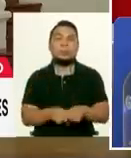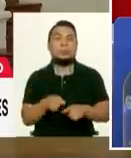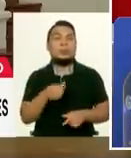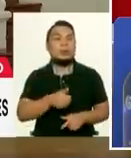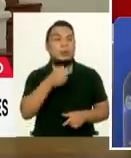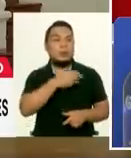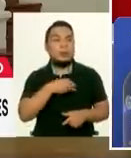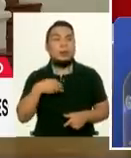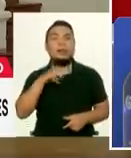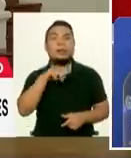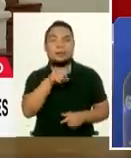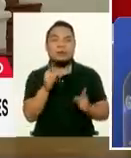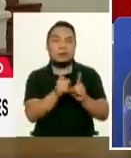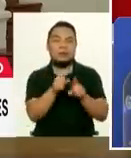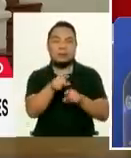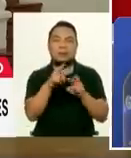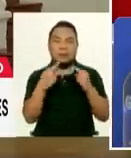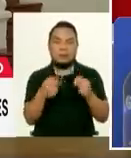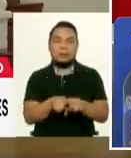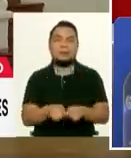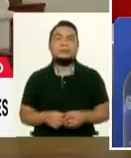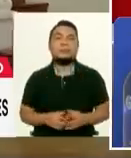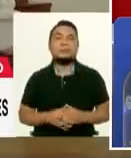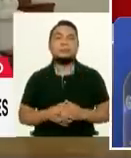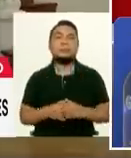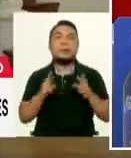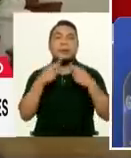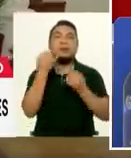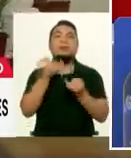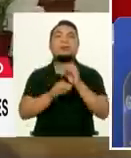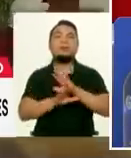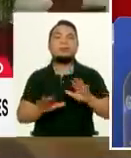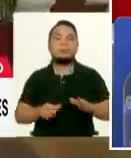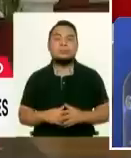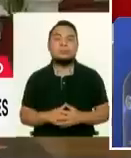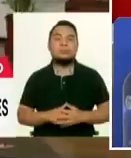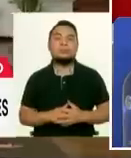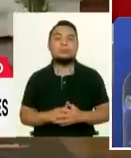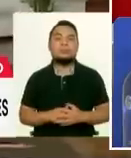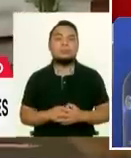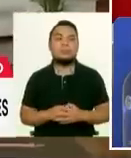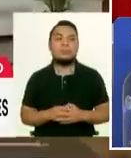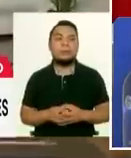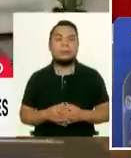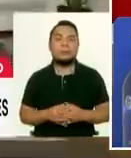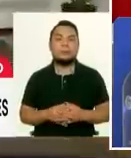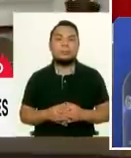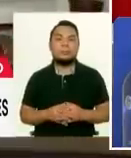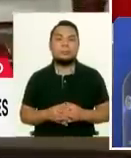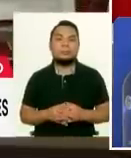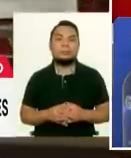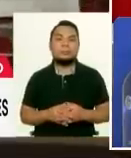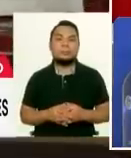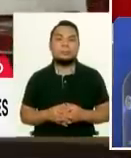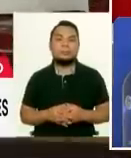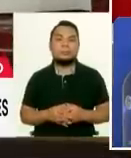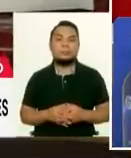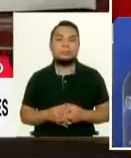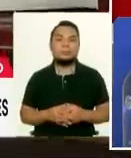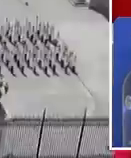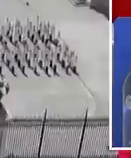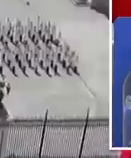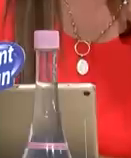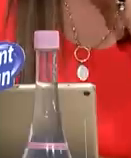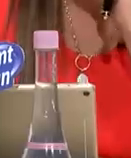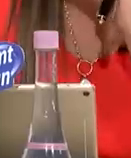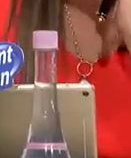la negociación es la que te estoy diciendo varias veces. En el tema de Puente Tarata, se ha demostrado por los testimonios de